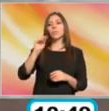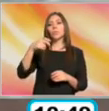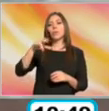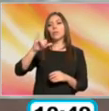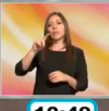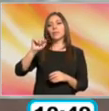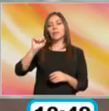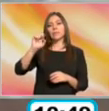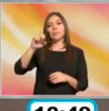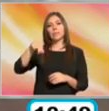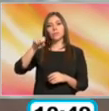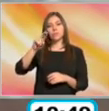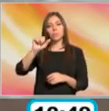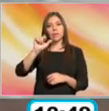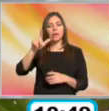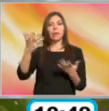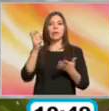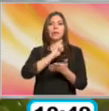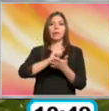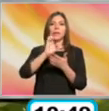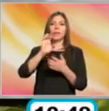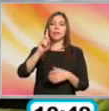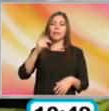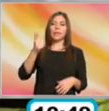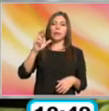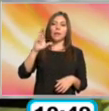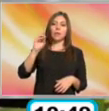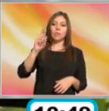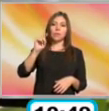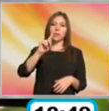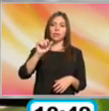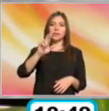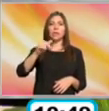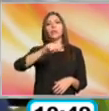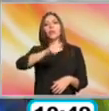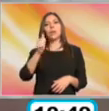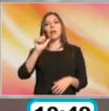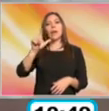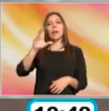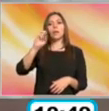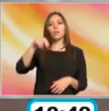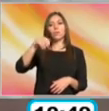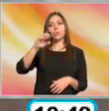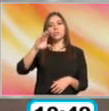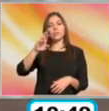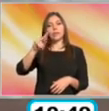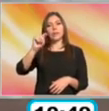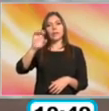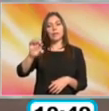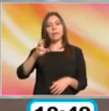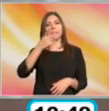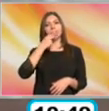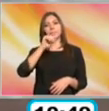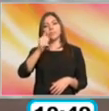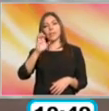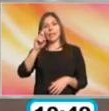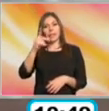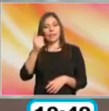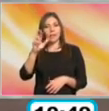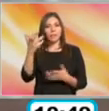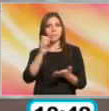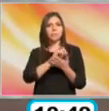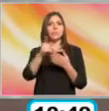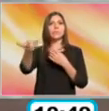del señor Edgar Cortázar y Al Conocerte del señor Ramón González Mora también. Me parece perfecto. Vienen de Chicago, de Nueva